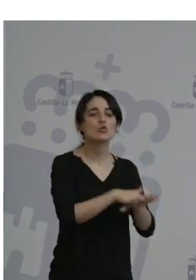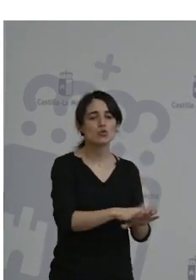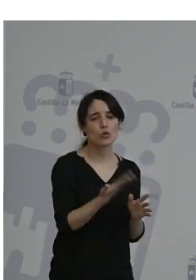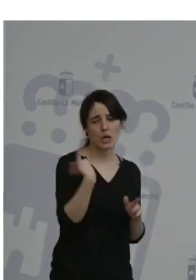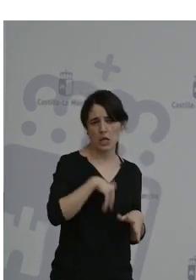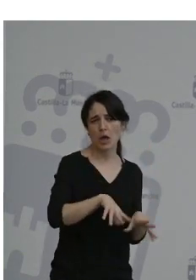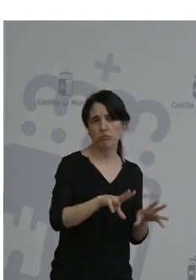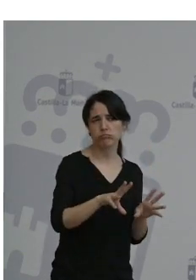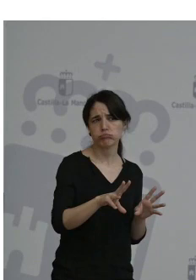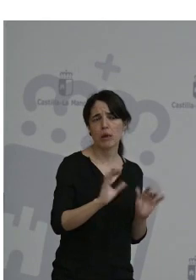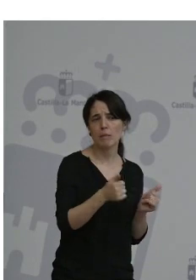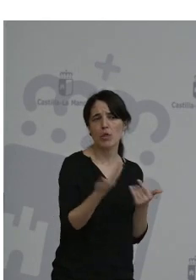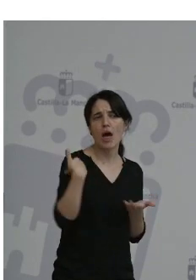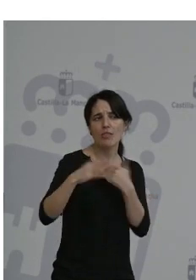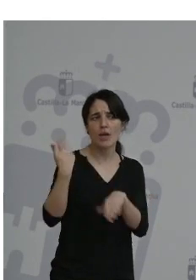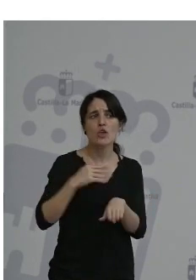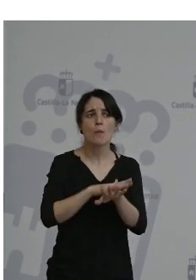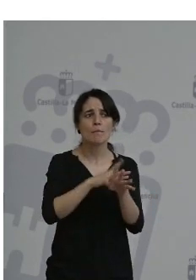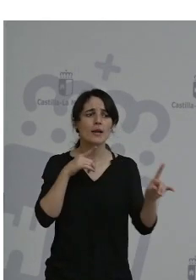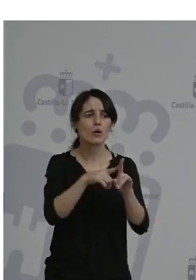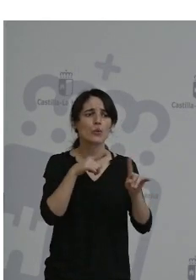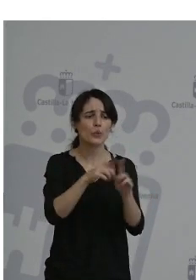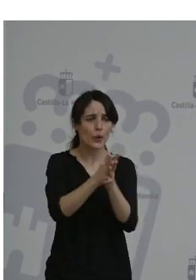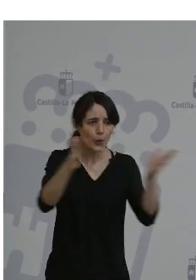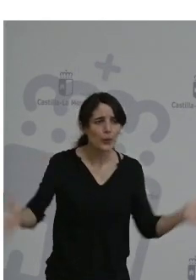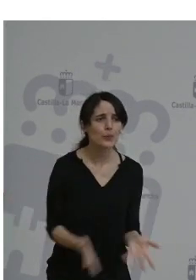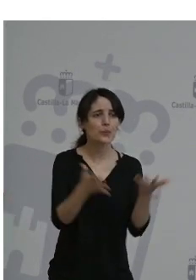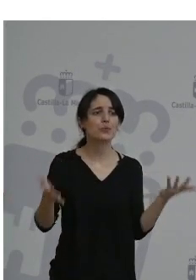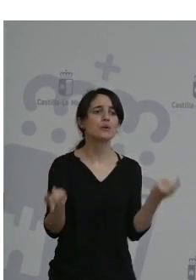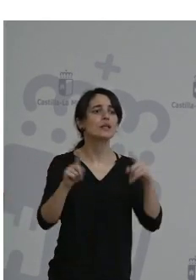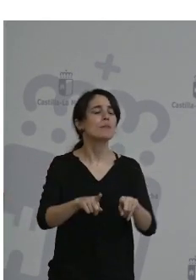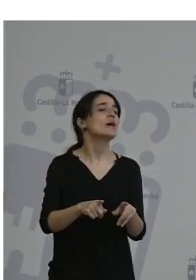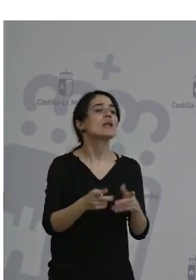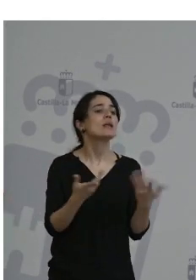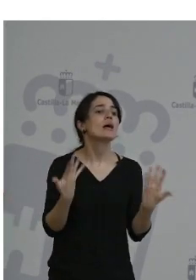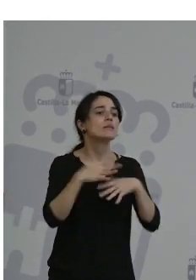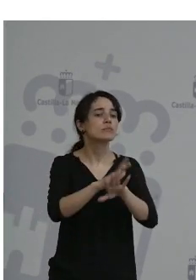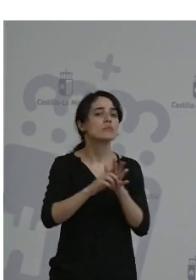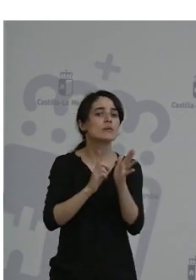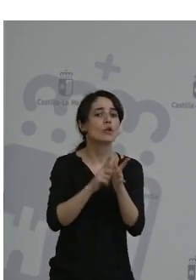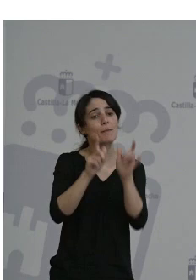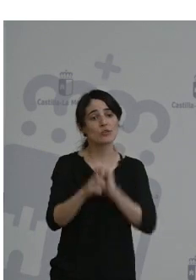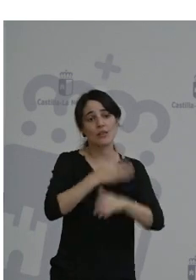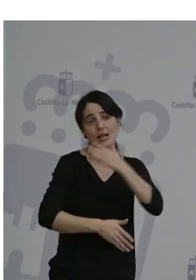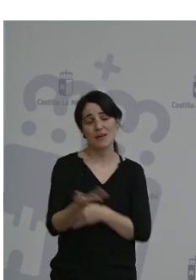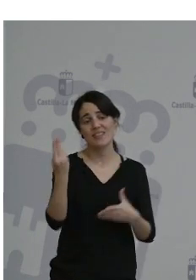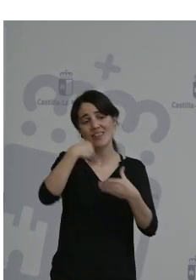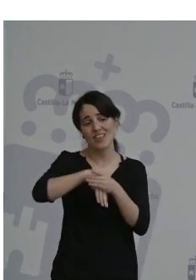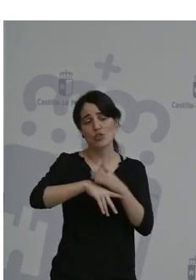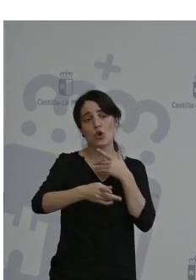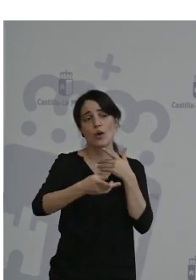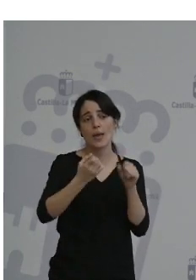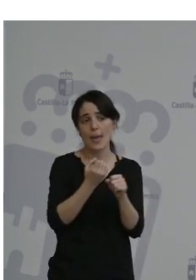de facilitar y fomentar la integración de personas con discapacidad en el empleo público y que ha permitido